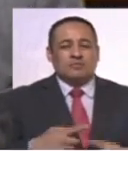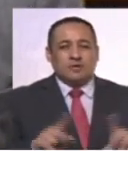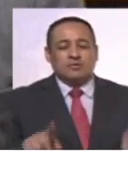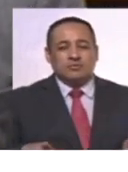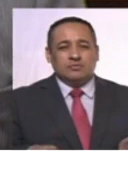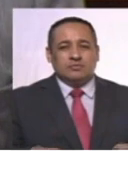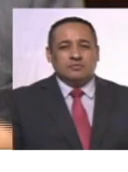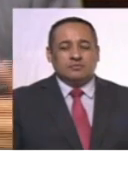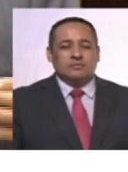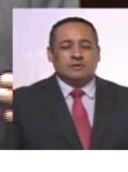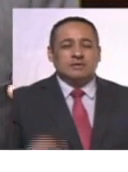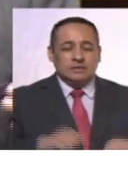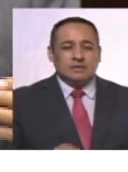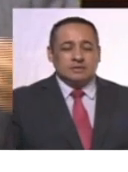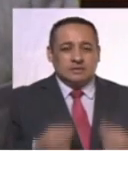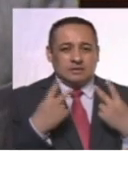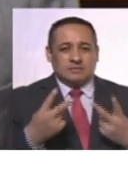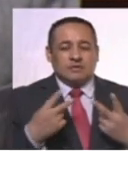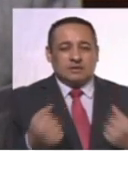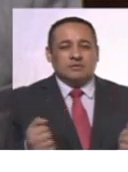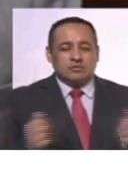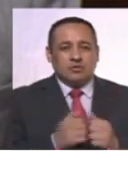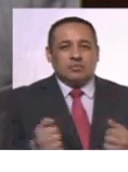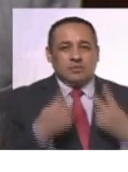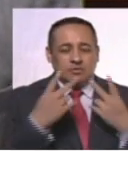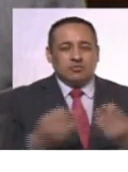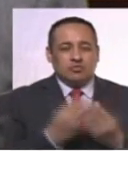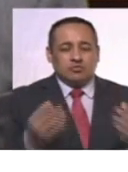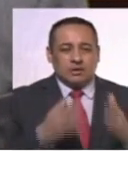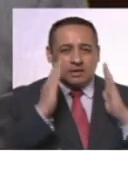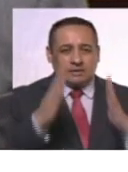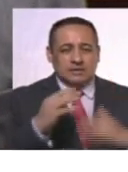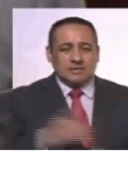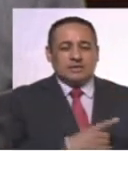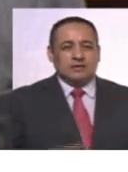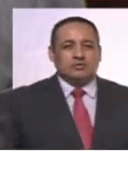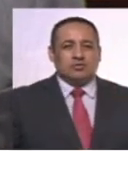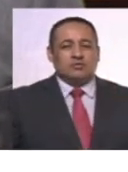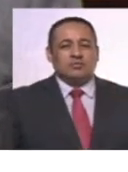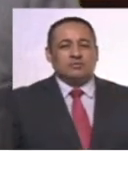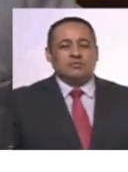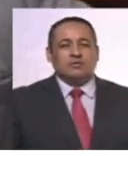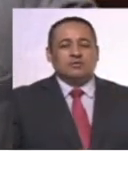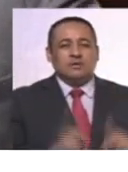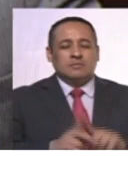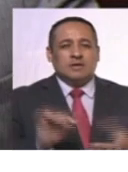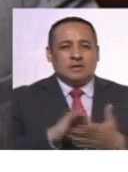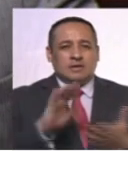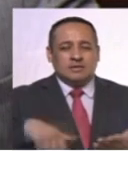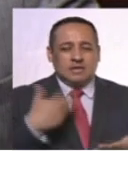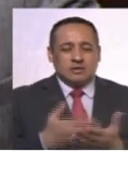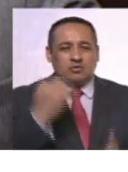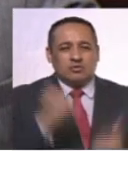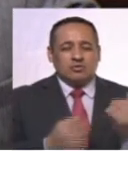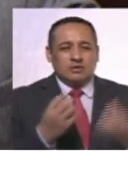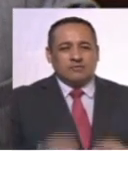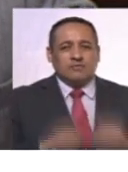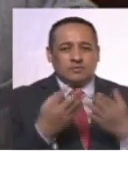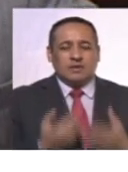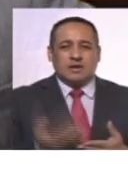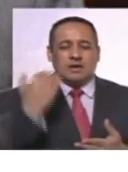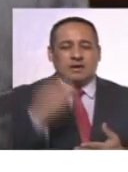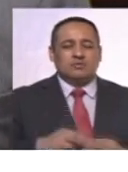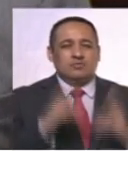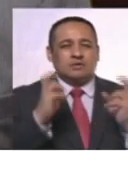sí, esta vez vi mucho más atento al director. Pero acaba de llegarnos una última noticia hace poco de un